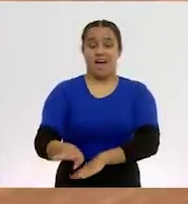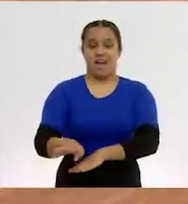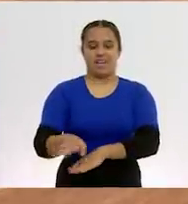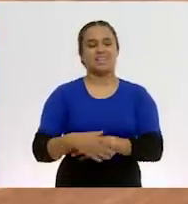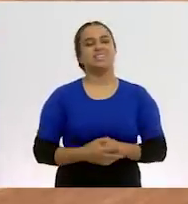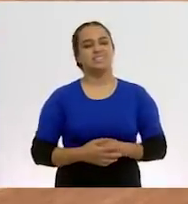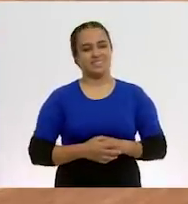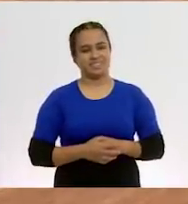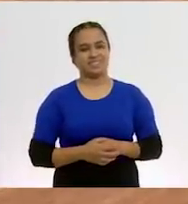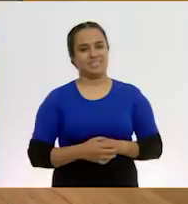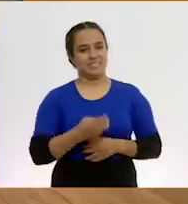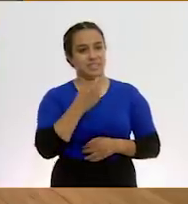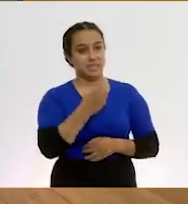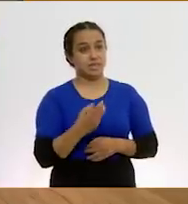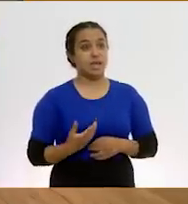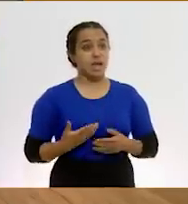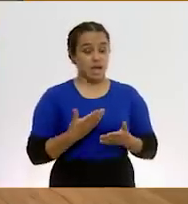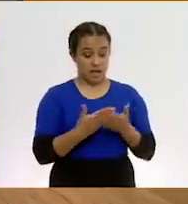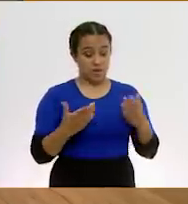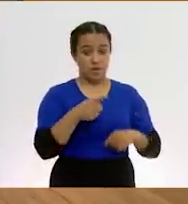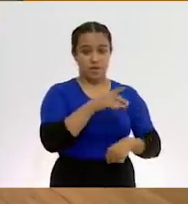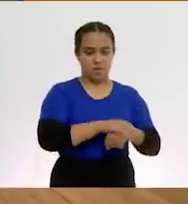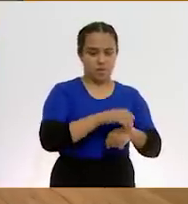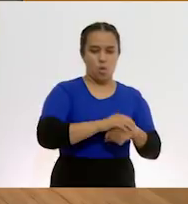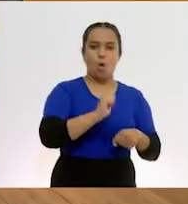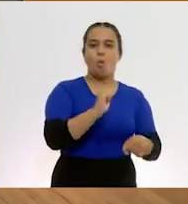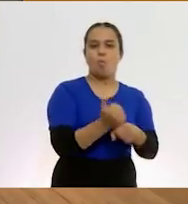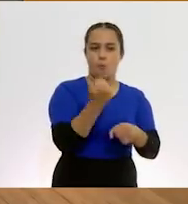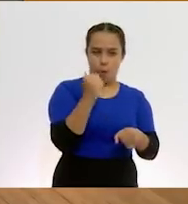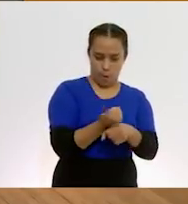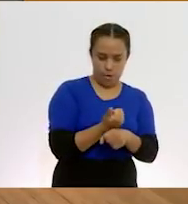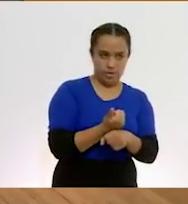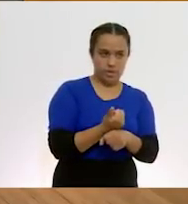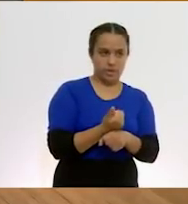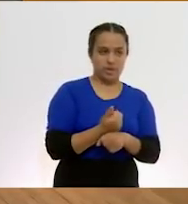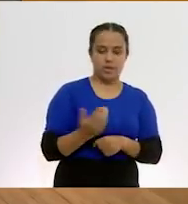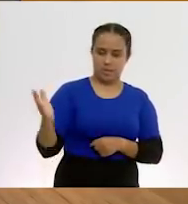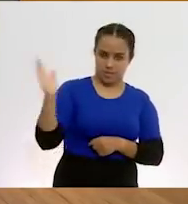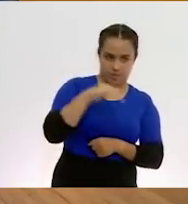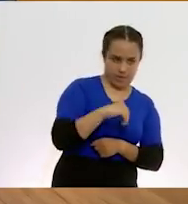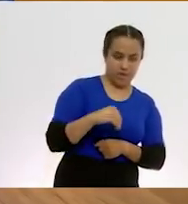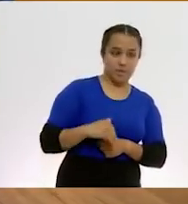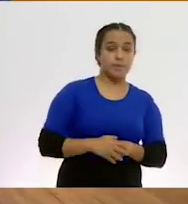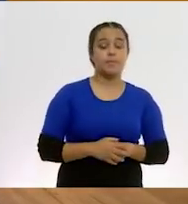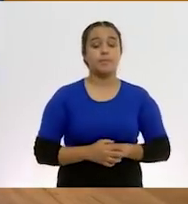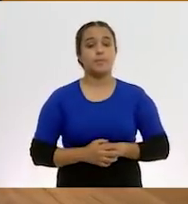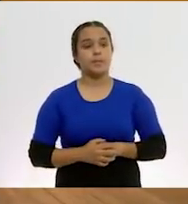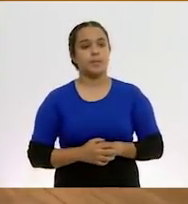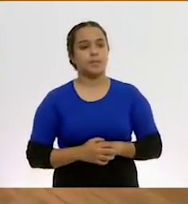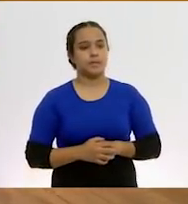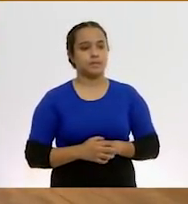Es correcto. Y bueno, ahora con nuestro amigo Botellín, pasa de este lado.